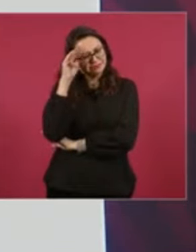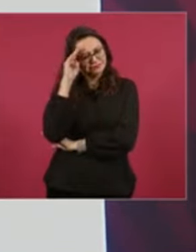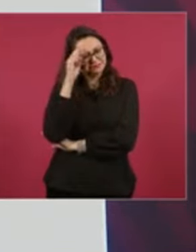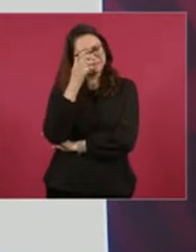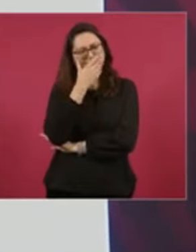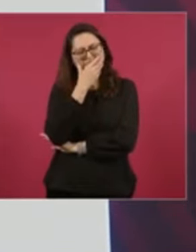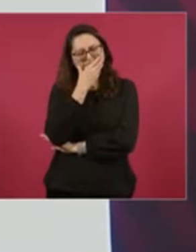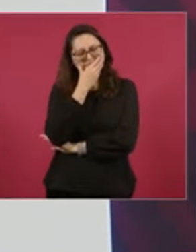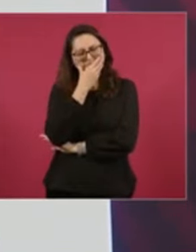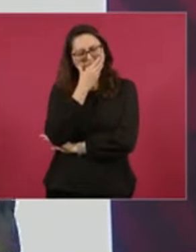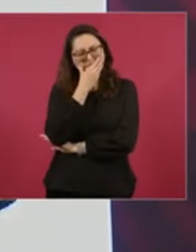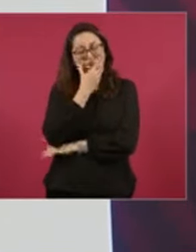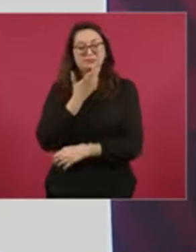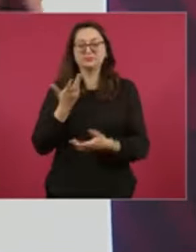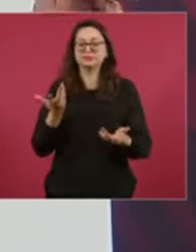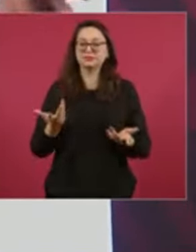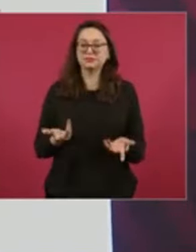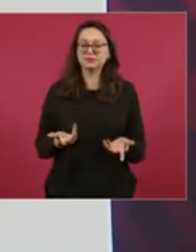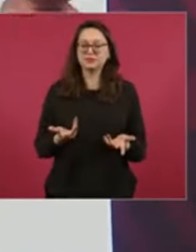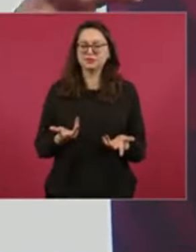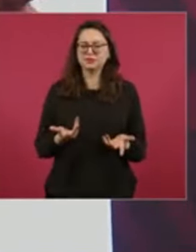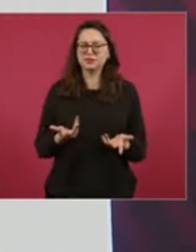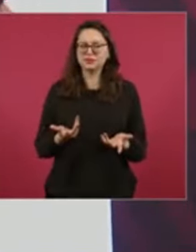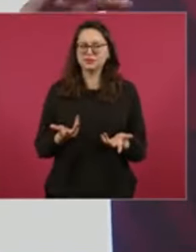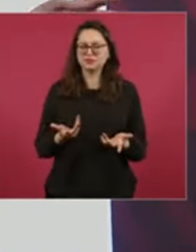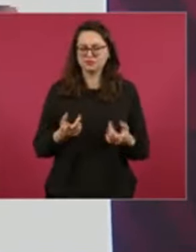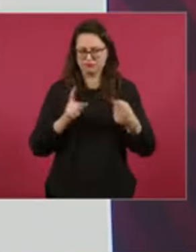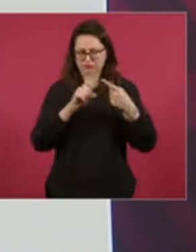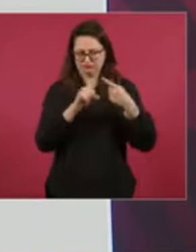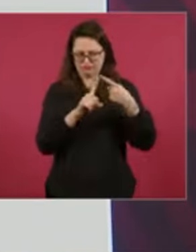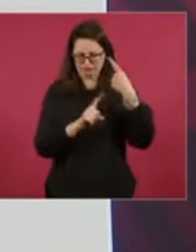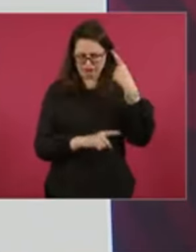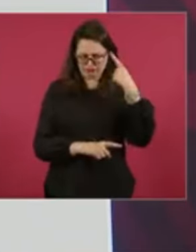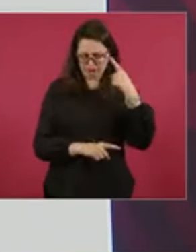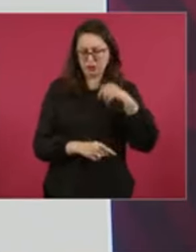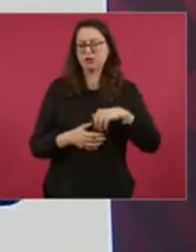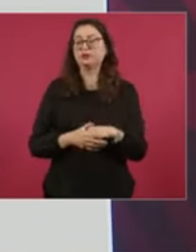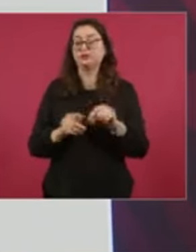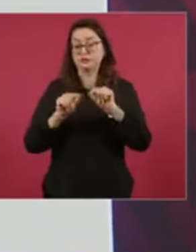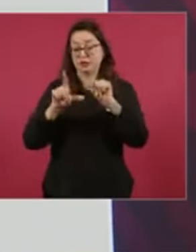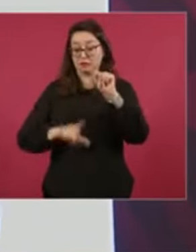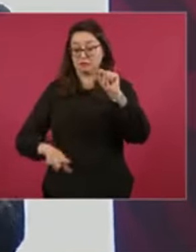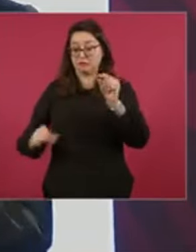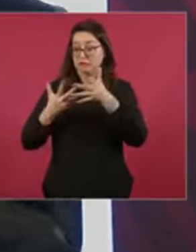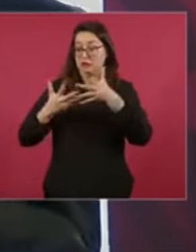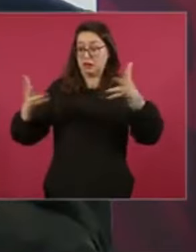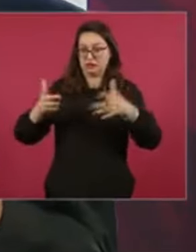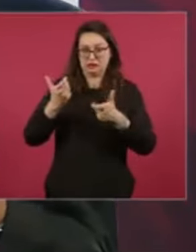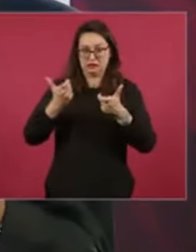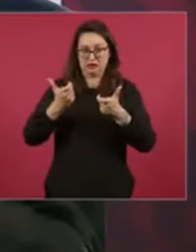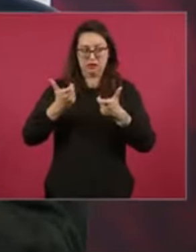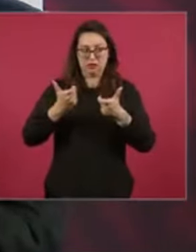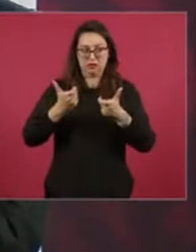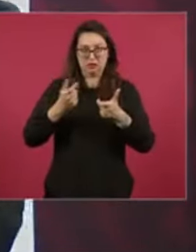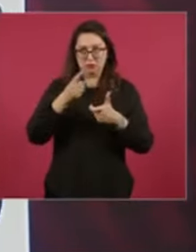está planteando hacer, o bueno, el nuevo presidente o la nueva presidenta que llegará ahora en este